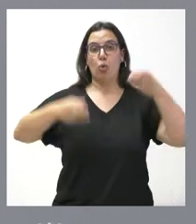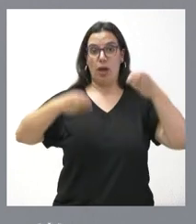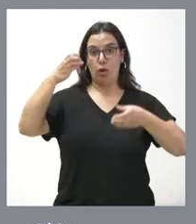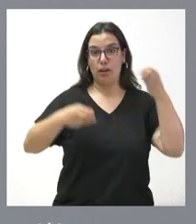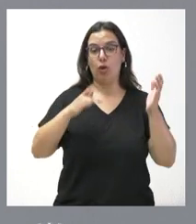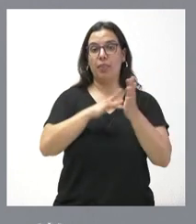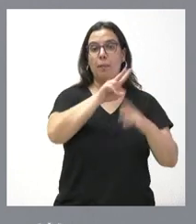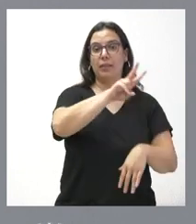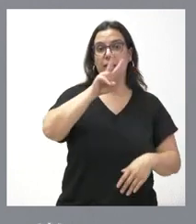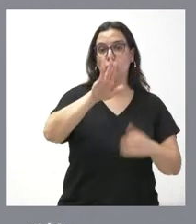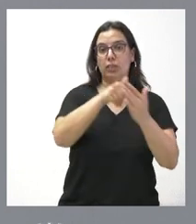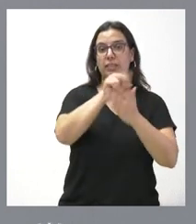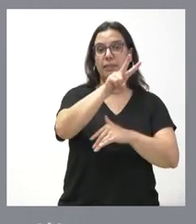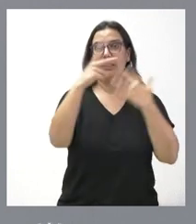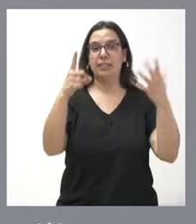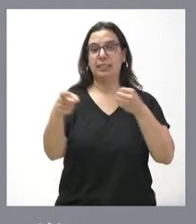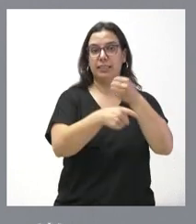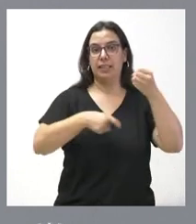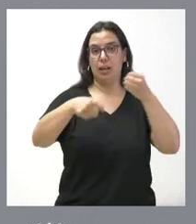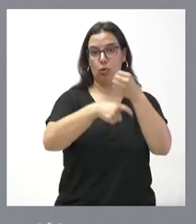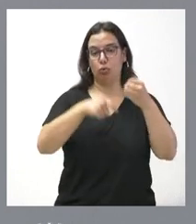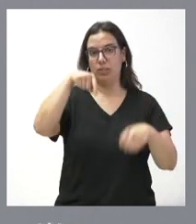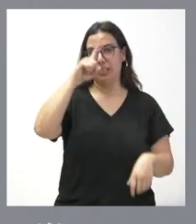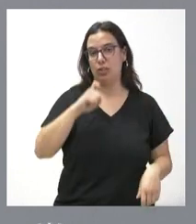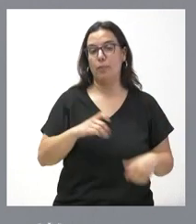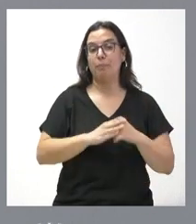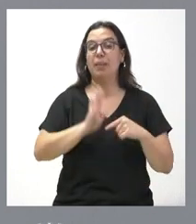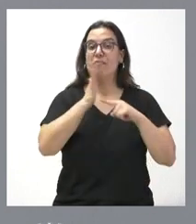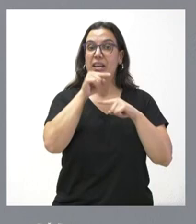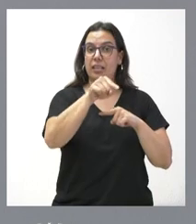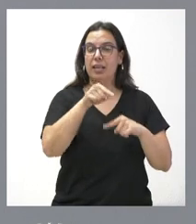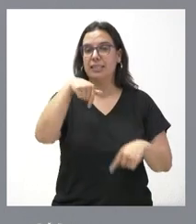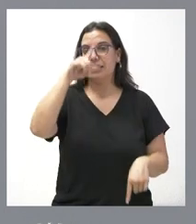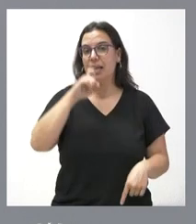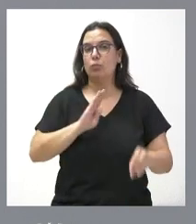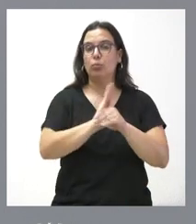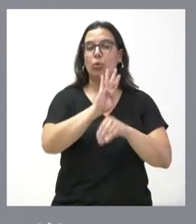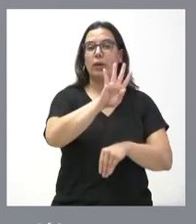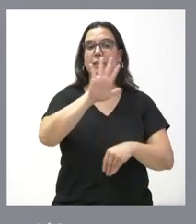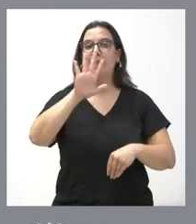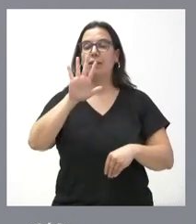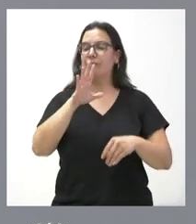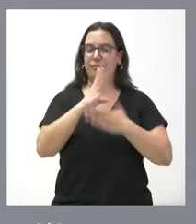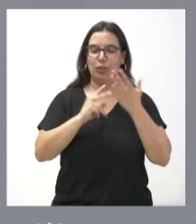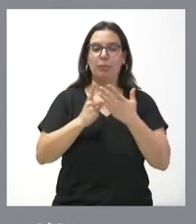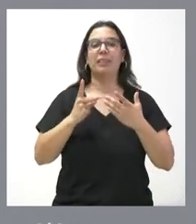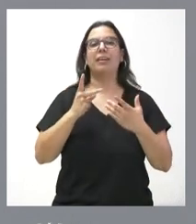se